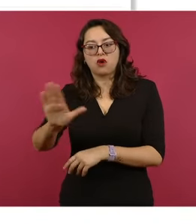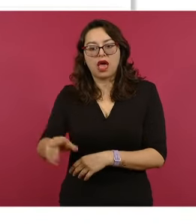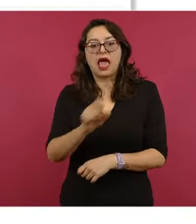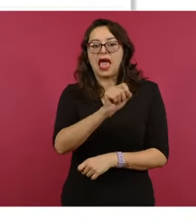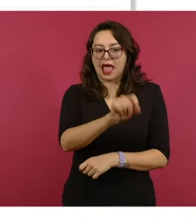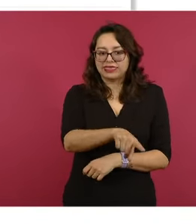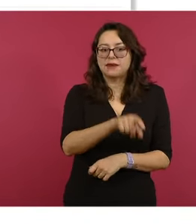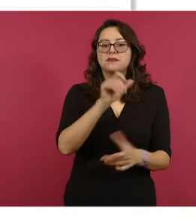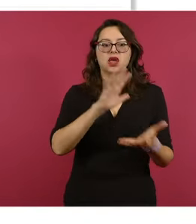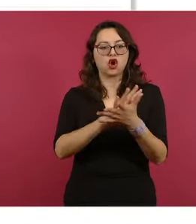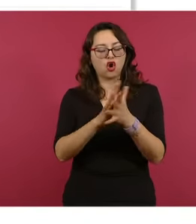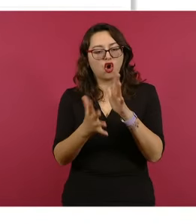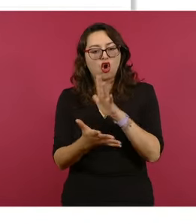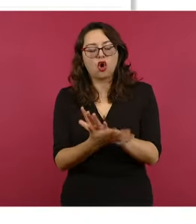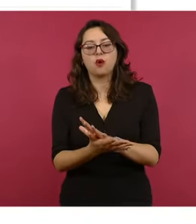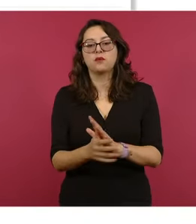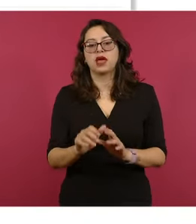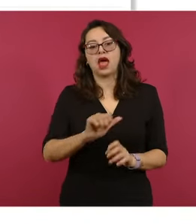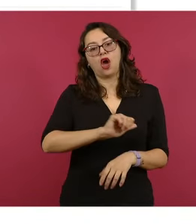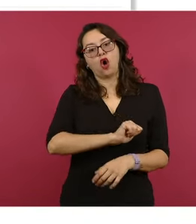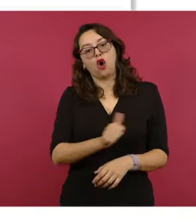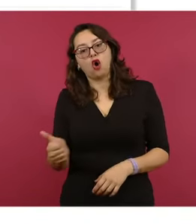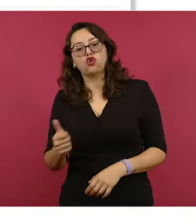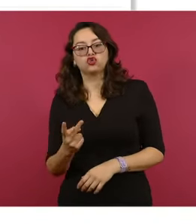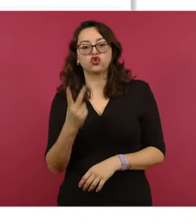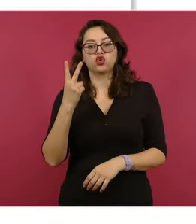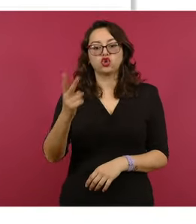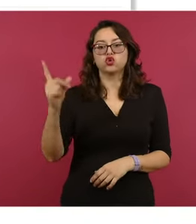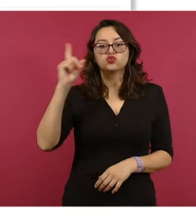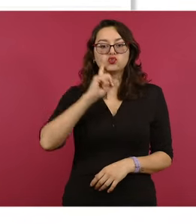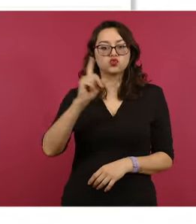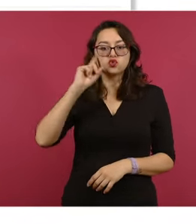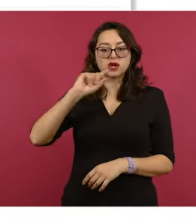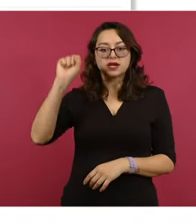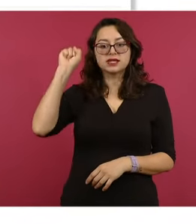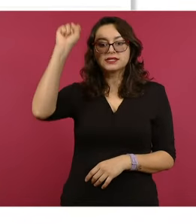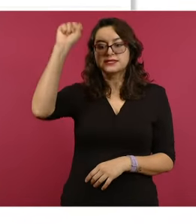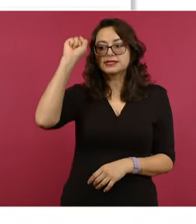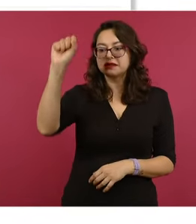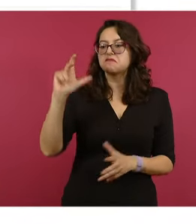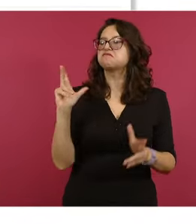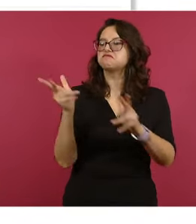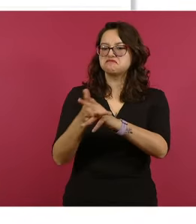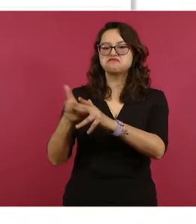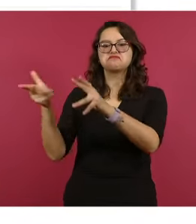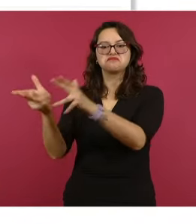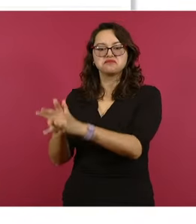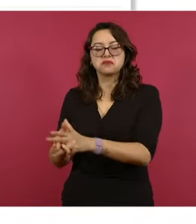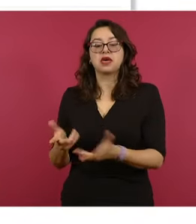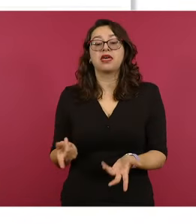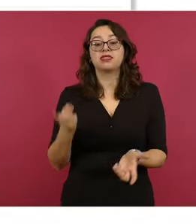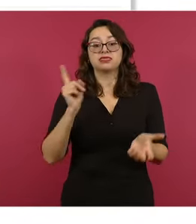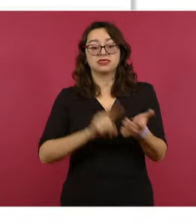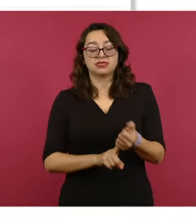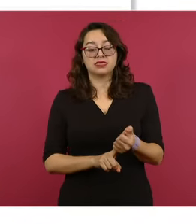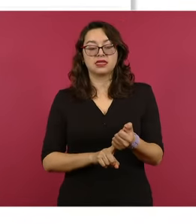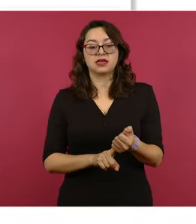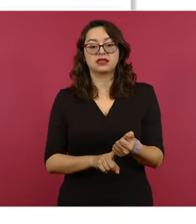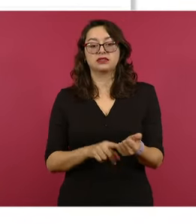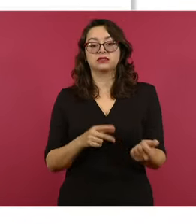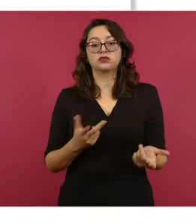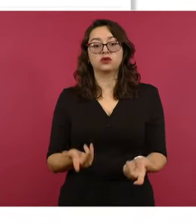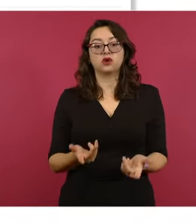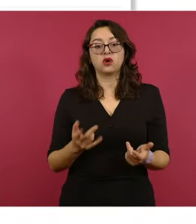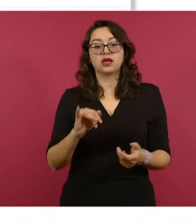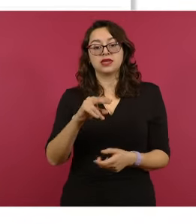de casos como el feminicidio de 2 sindicalistas en el marco de una protesta y el homicidio de 2 trabajadores del Instituto Nacional de